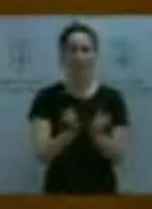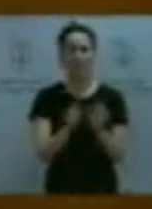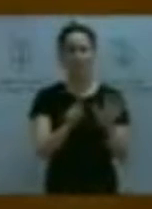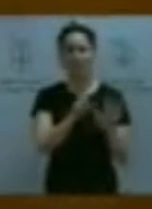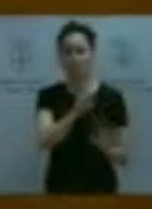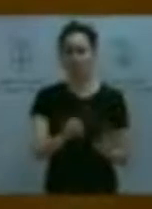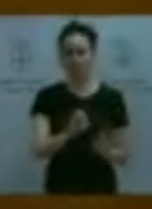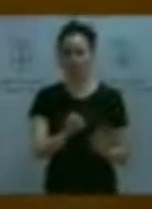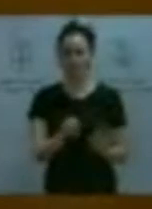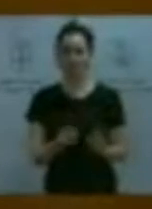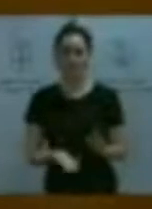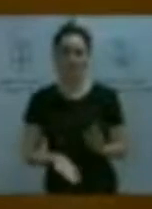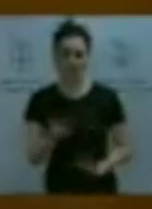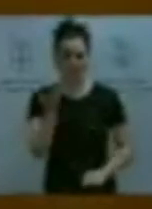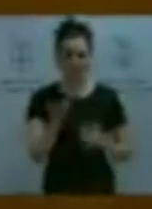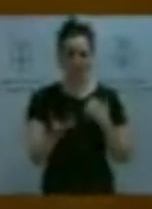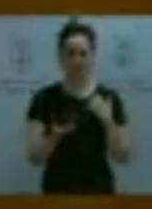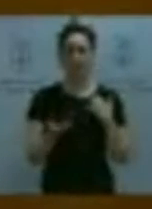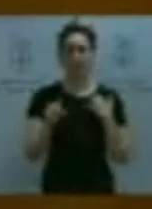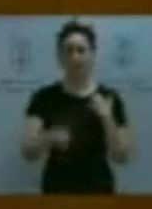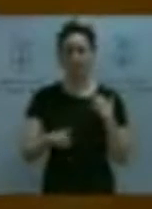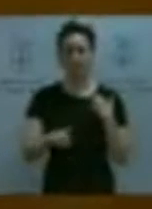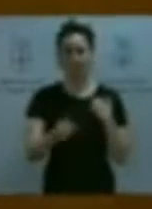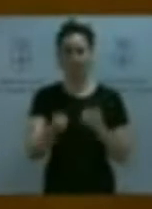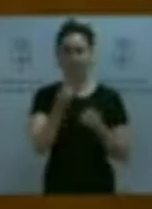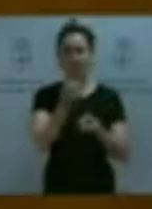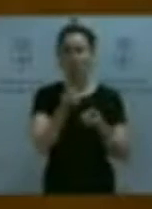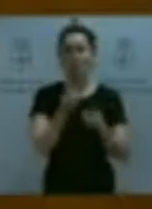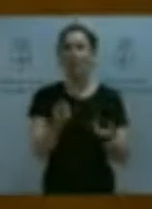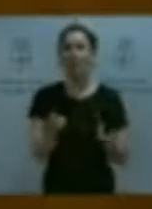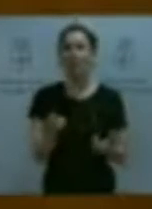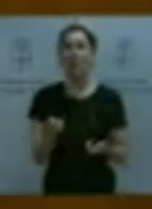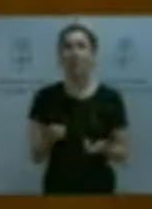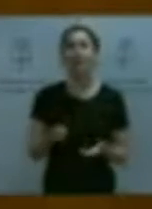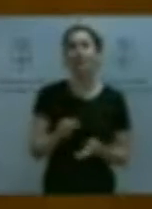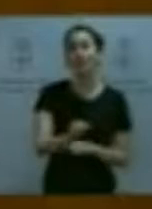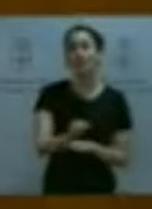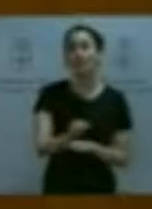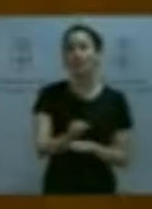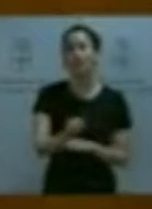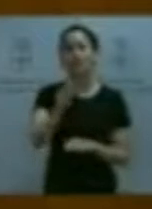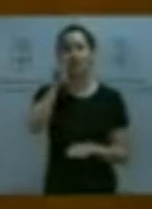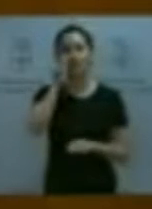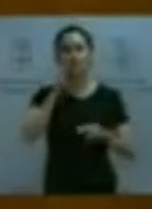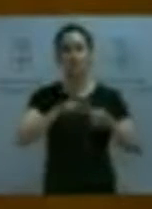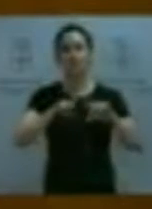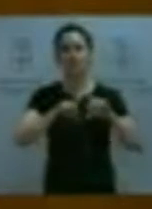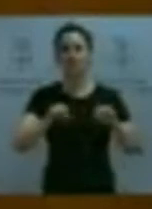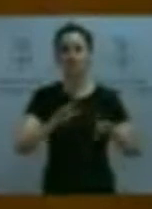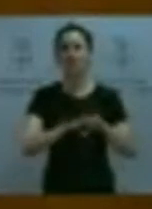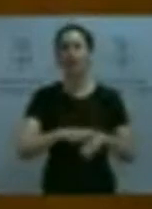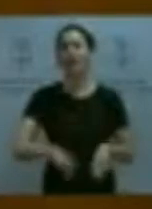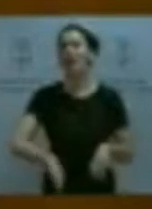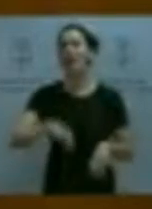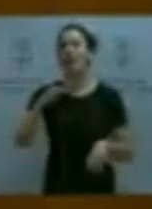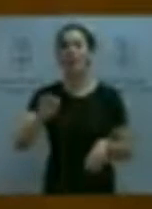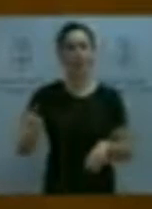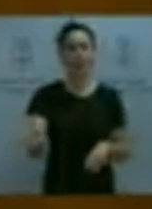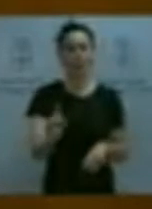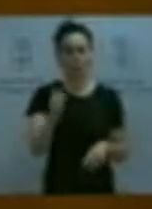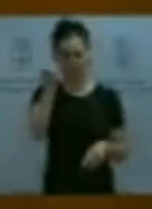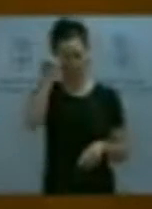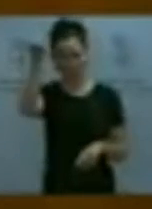manifiesto, es que el dinero que se dedica al turismo, al Principado de Asturias, que es cierto que no es lo único, también importan las ideas, esto sería otro capítulo, pero es